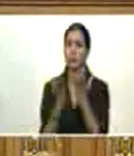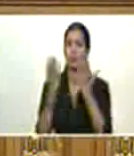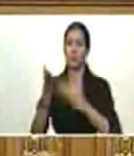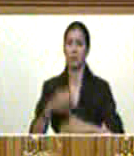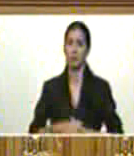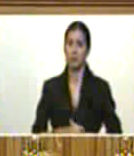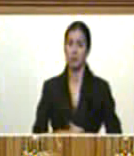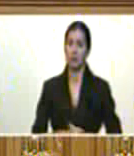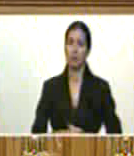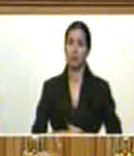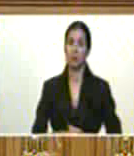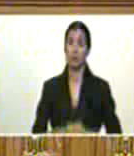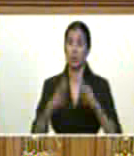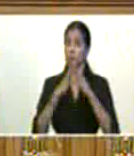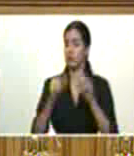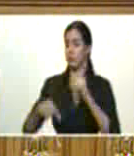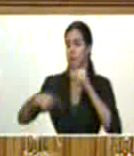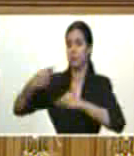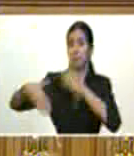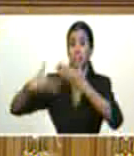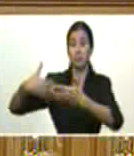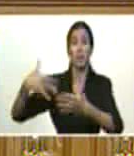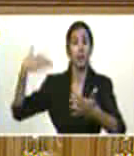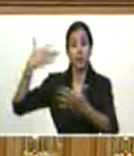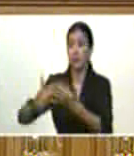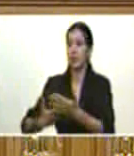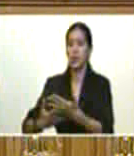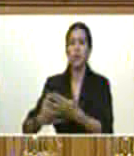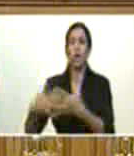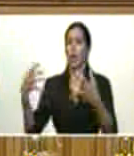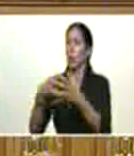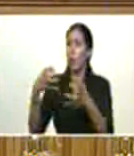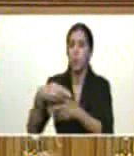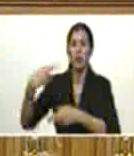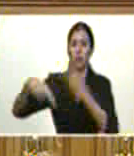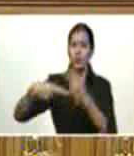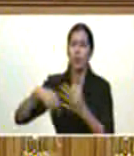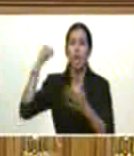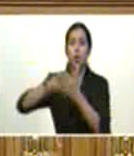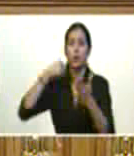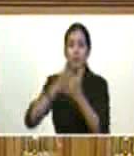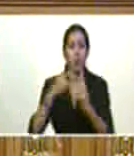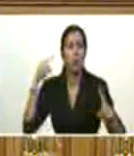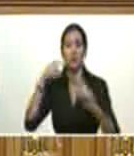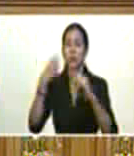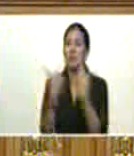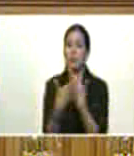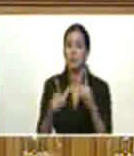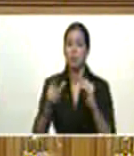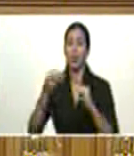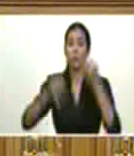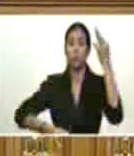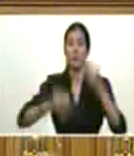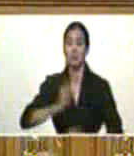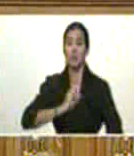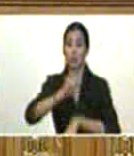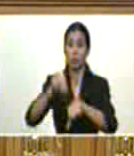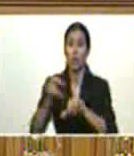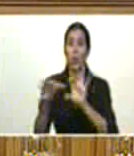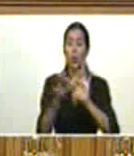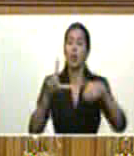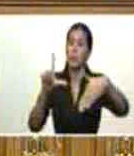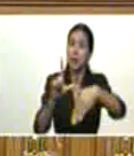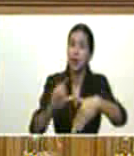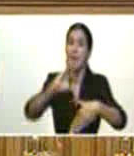obligada de todas las generaciones que han luchado por la libertad, la independencia, la justicia, la identidad nacional, la unión